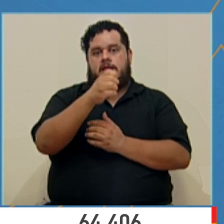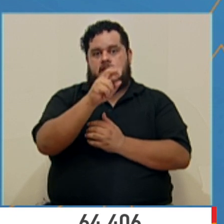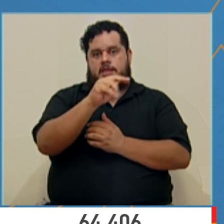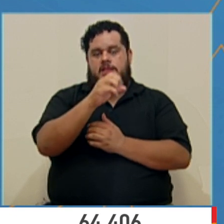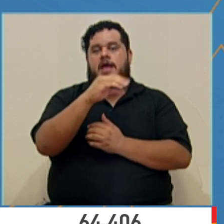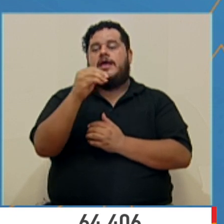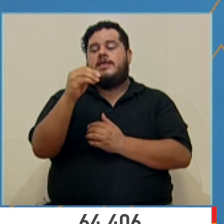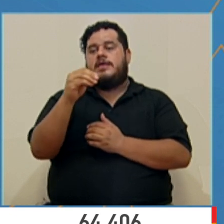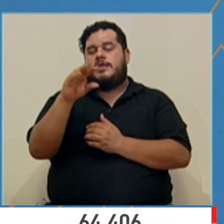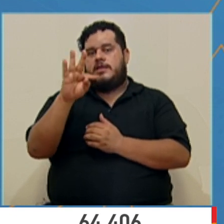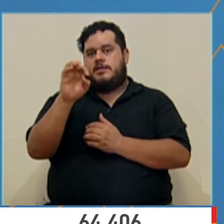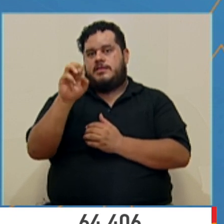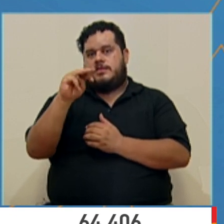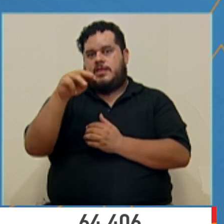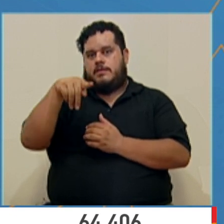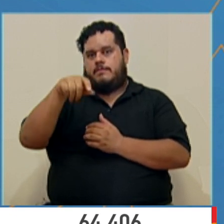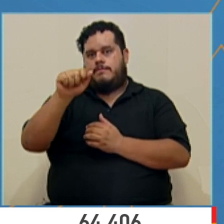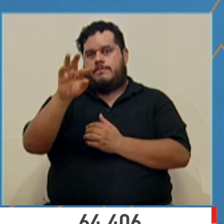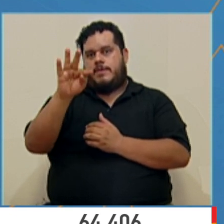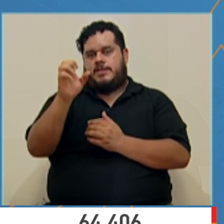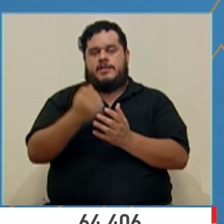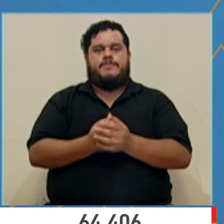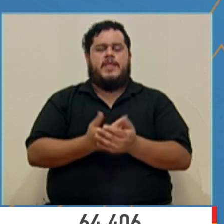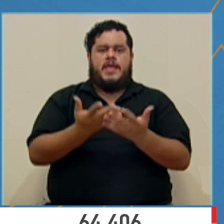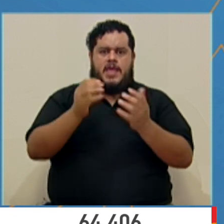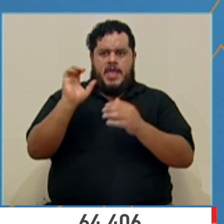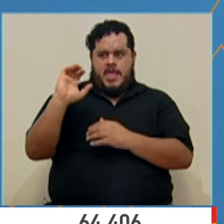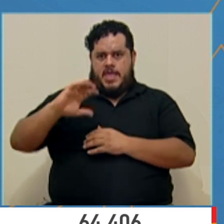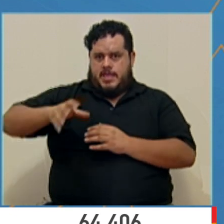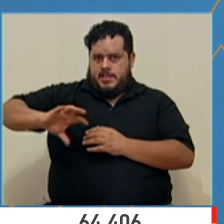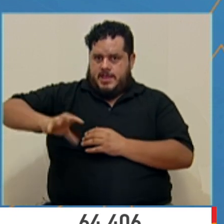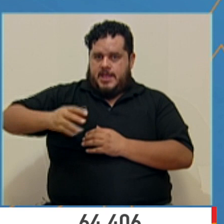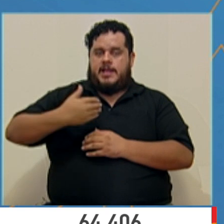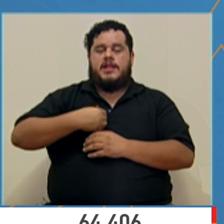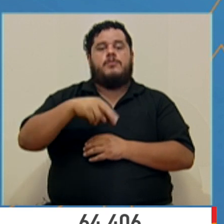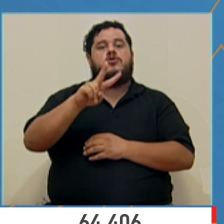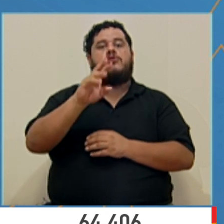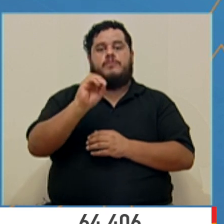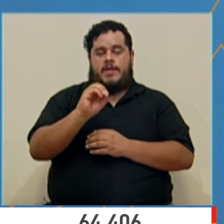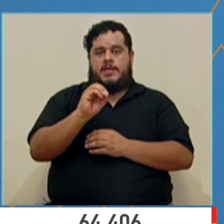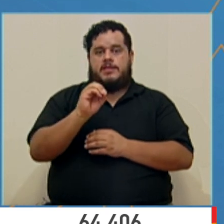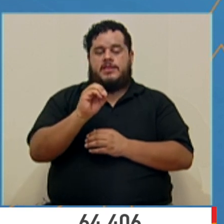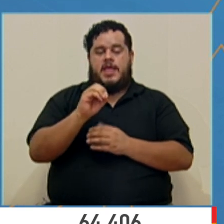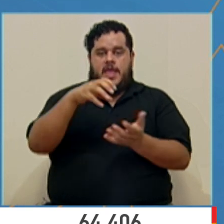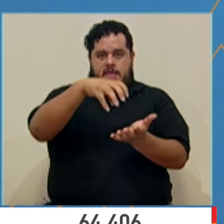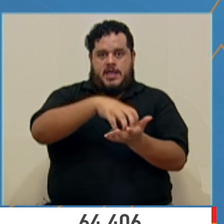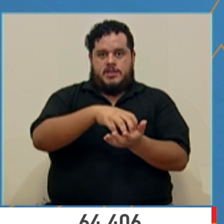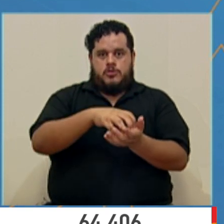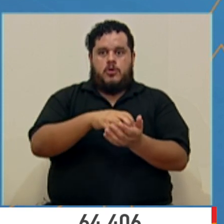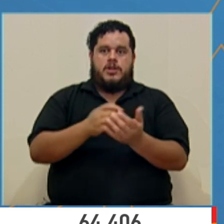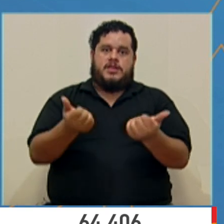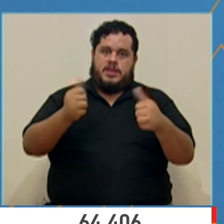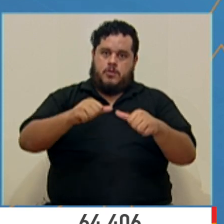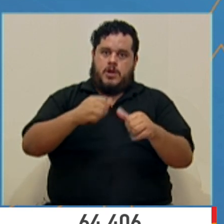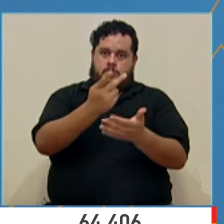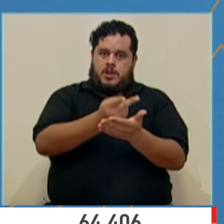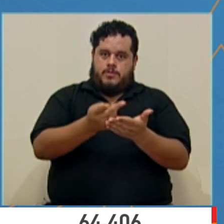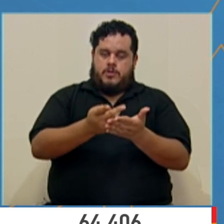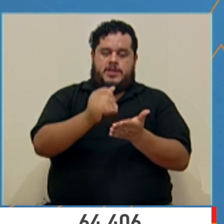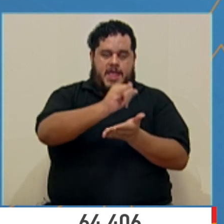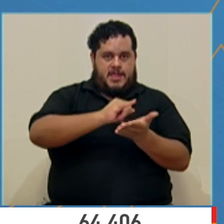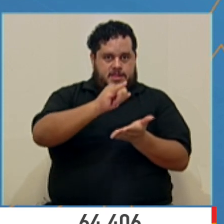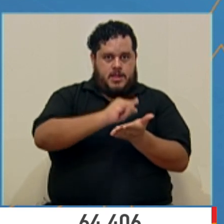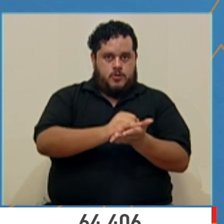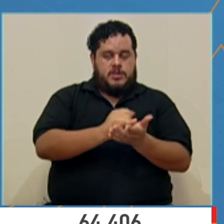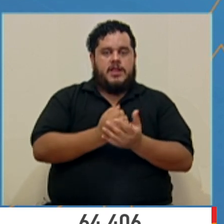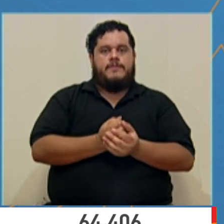Tempate. En alerta naranja se mantienen 20 cantones, que los voy a mencionar según la provincia. En la provincia de San